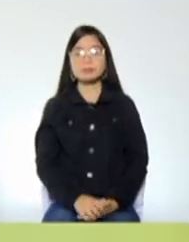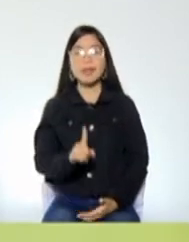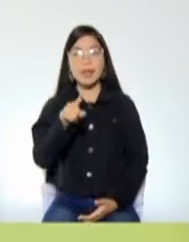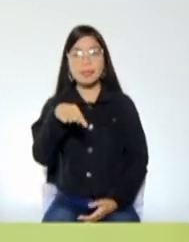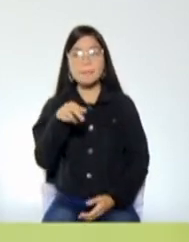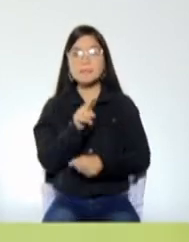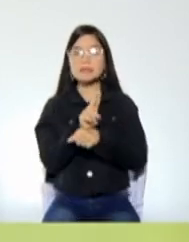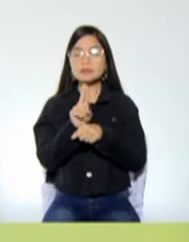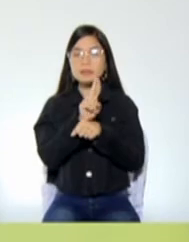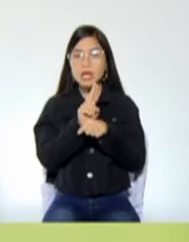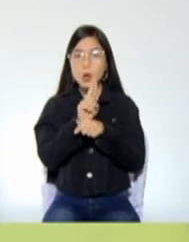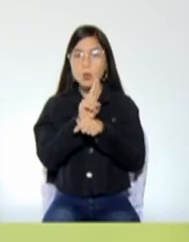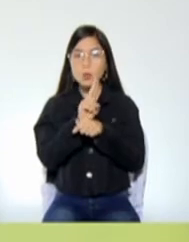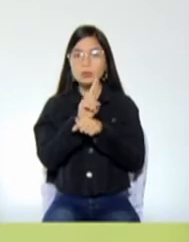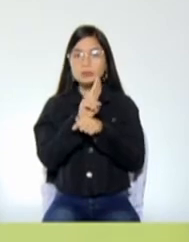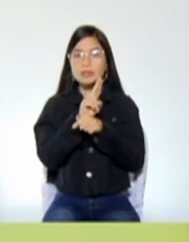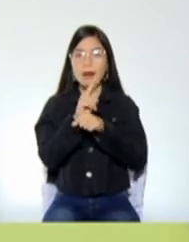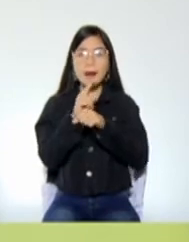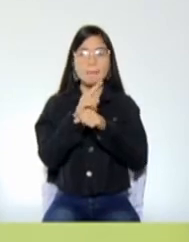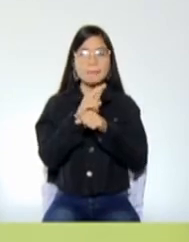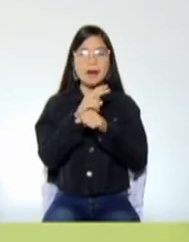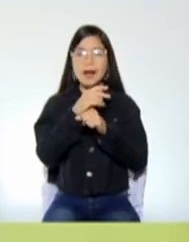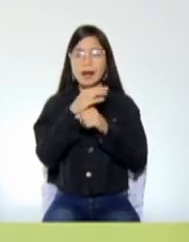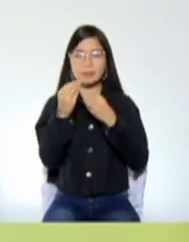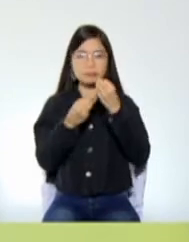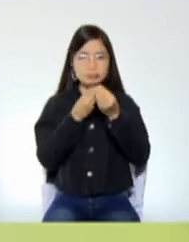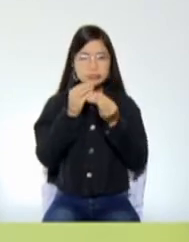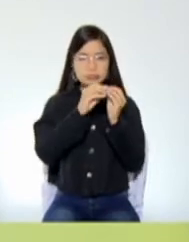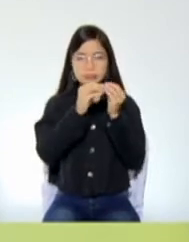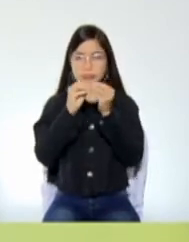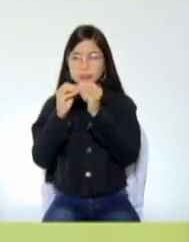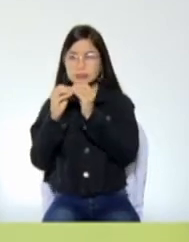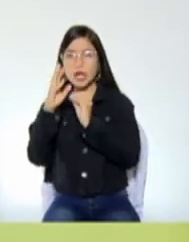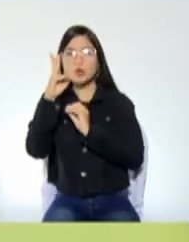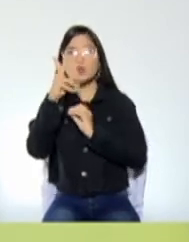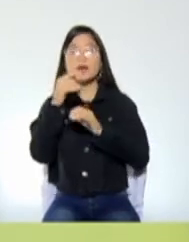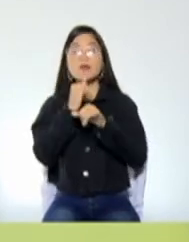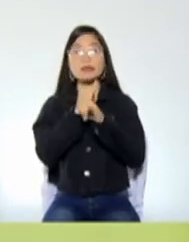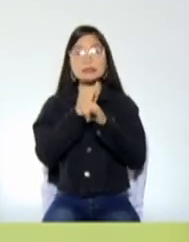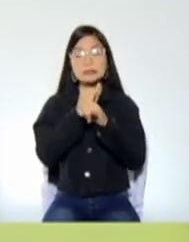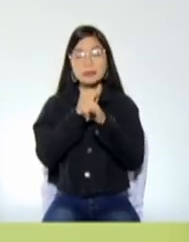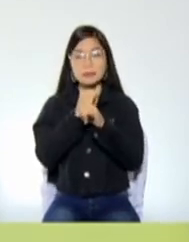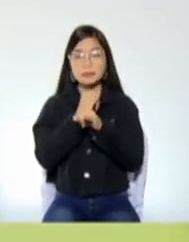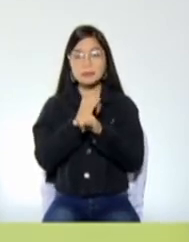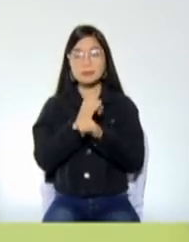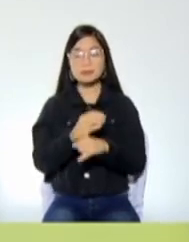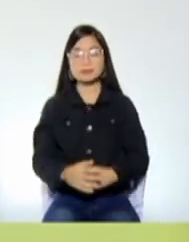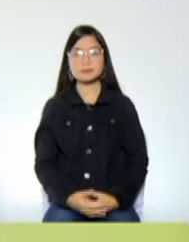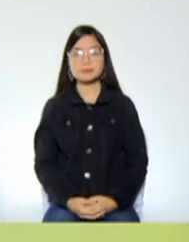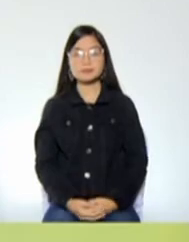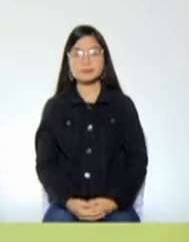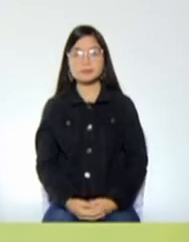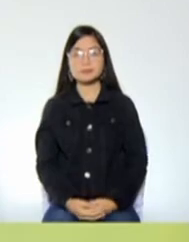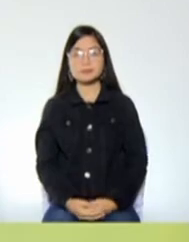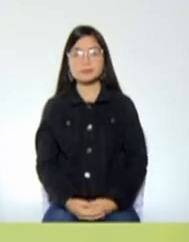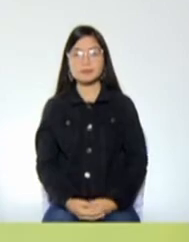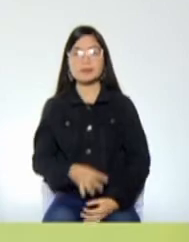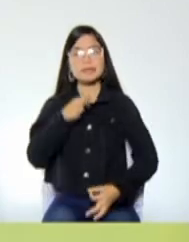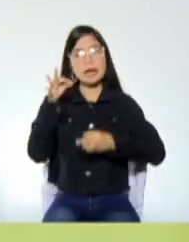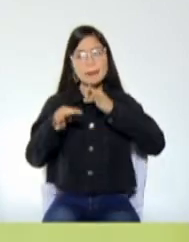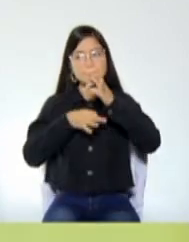primos se utilizan para crear esos algoritmos que permiten ver mucho del contenido que encontramos en Internet. Así haremos que esta explicación